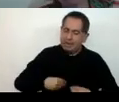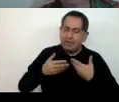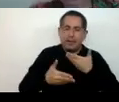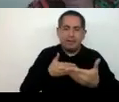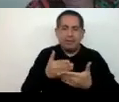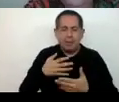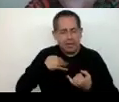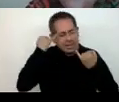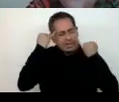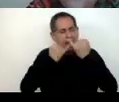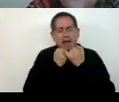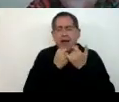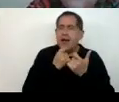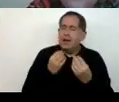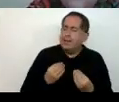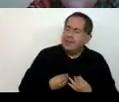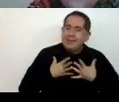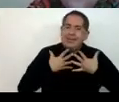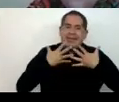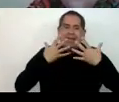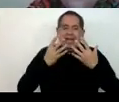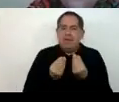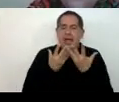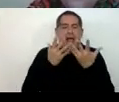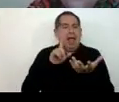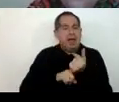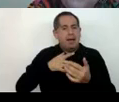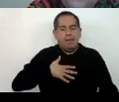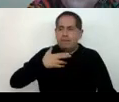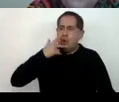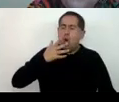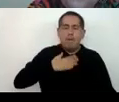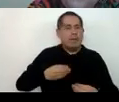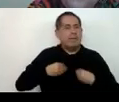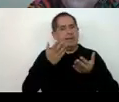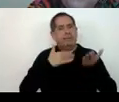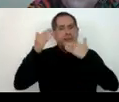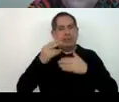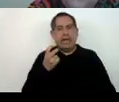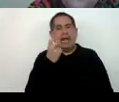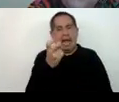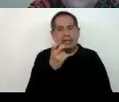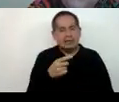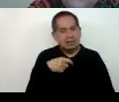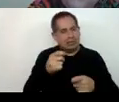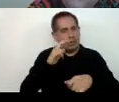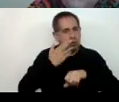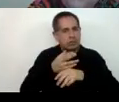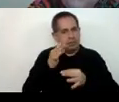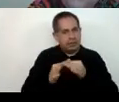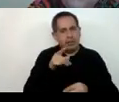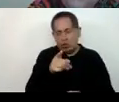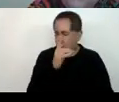con tu risa hasta que florezcan, hasta que tú florezcas. Esta es la tarea, la única